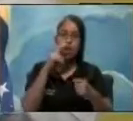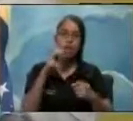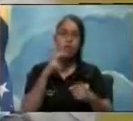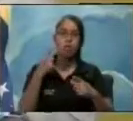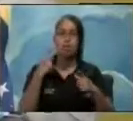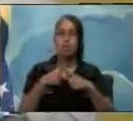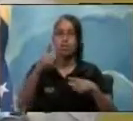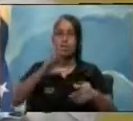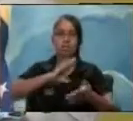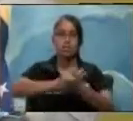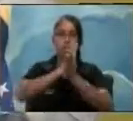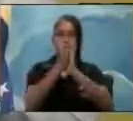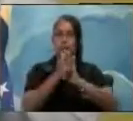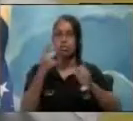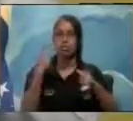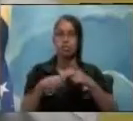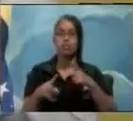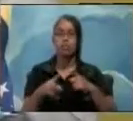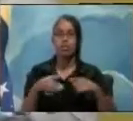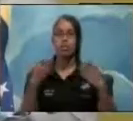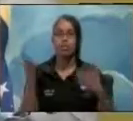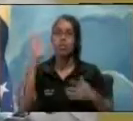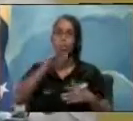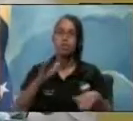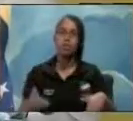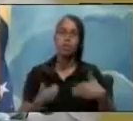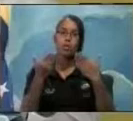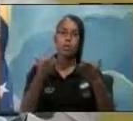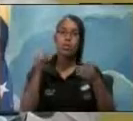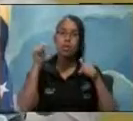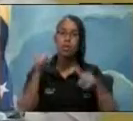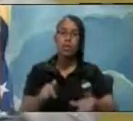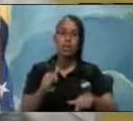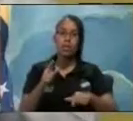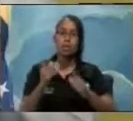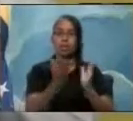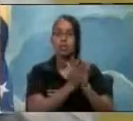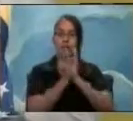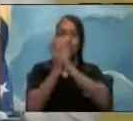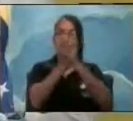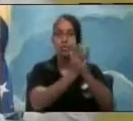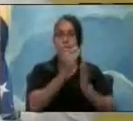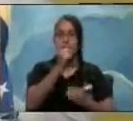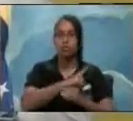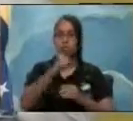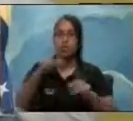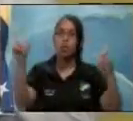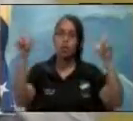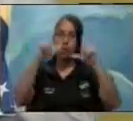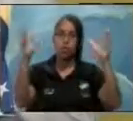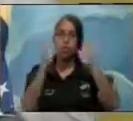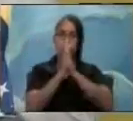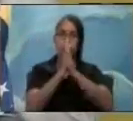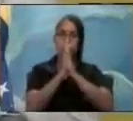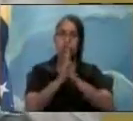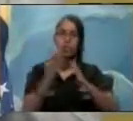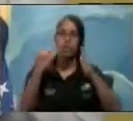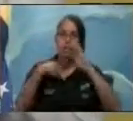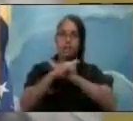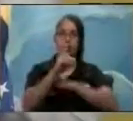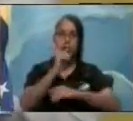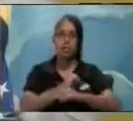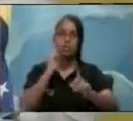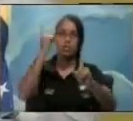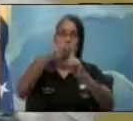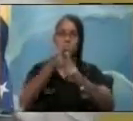se acaba, eso perece. Pero lo que estamos dando desde este estudio de los matutinos, lo que está saliendo a través de